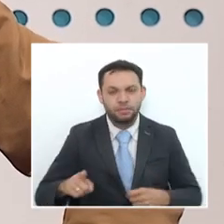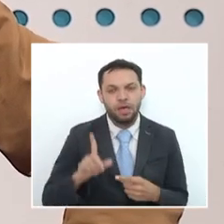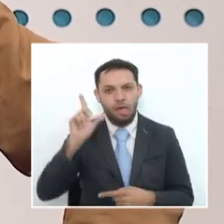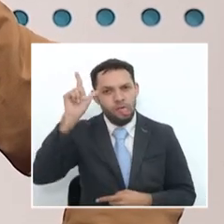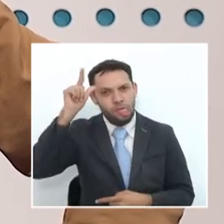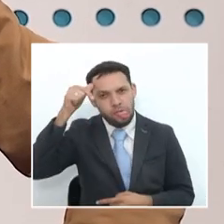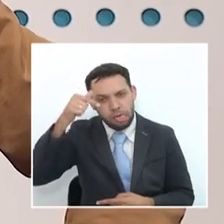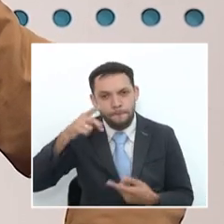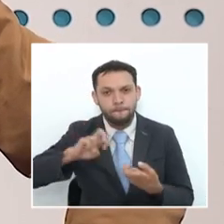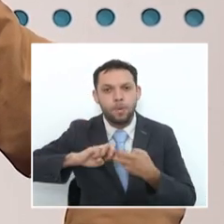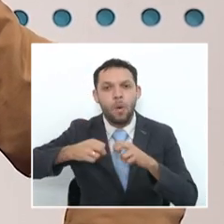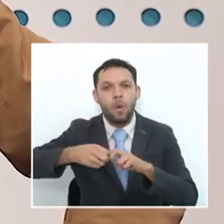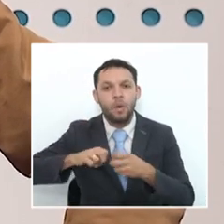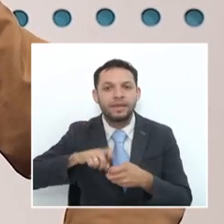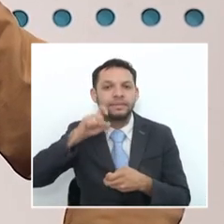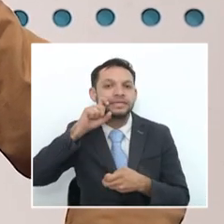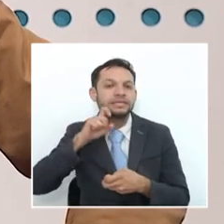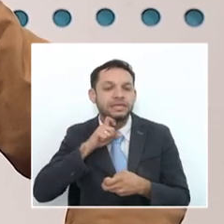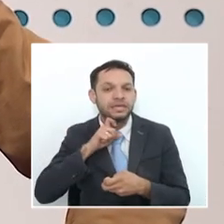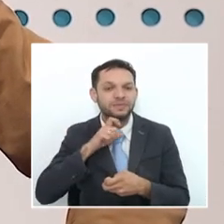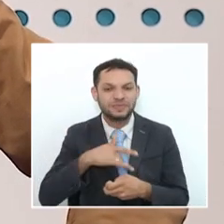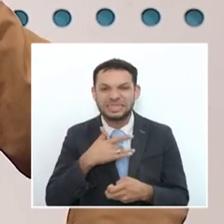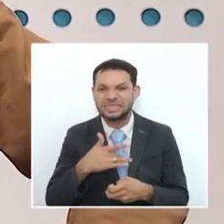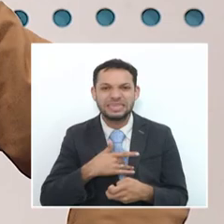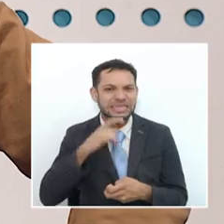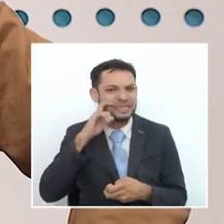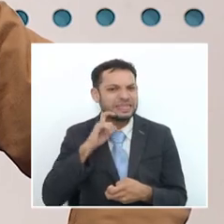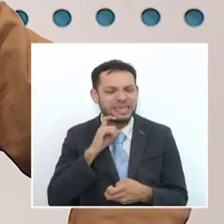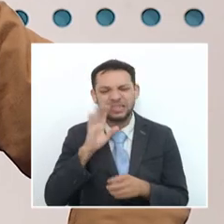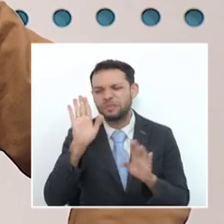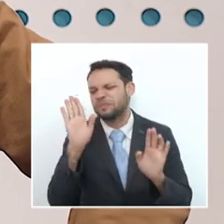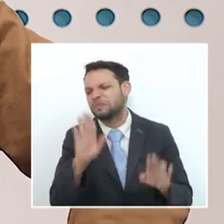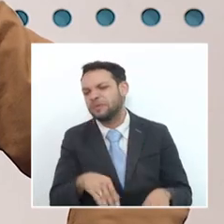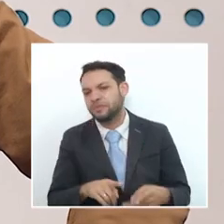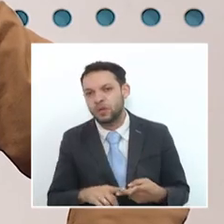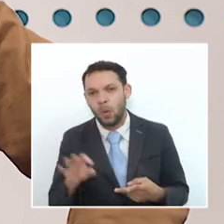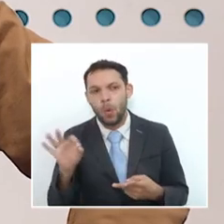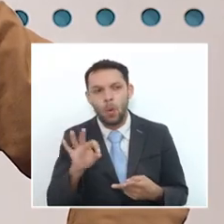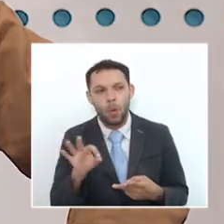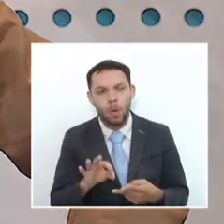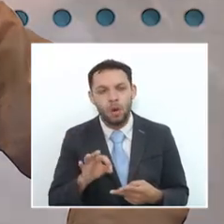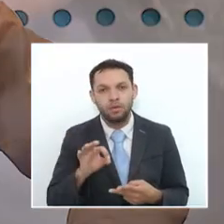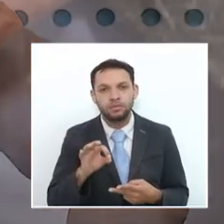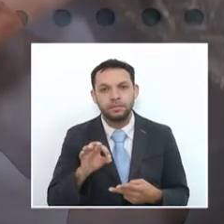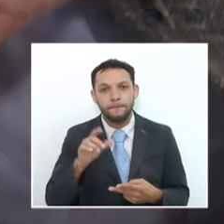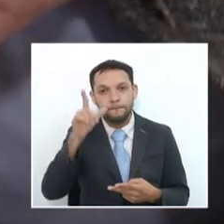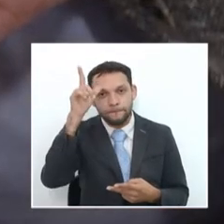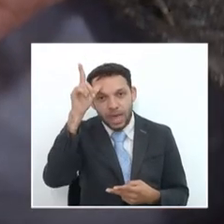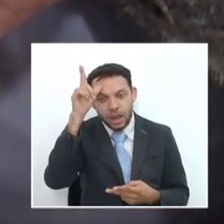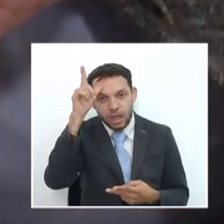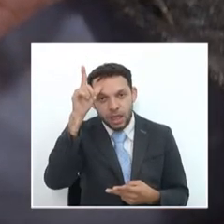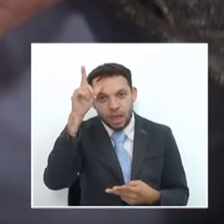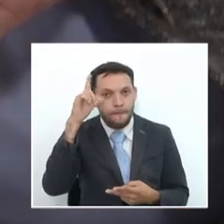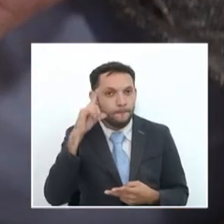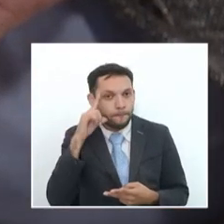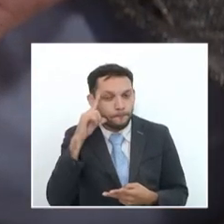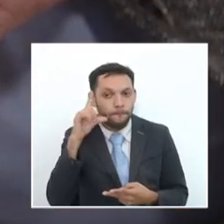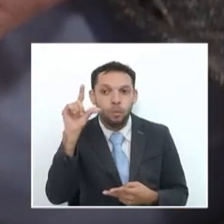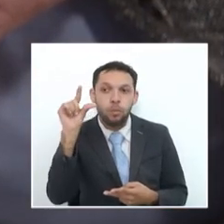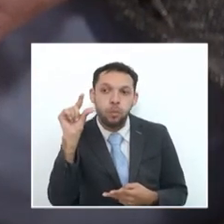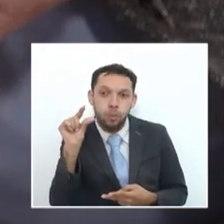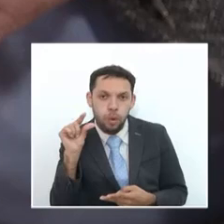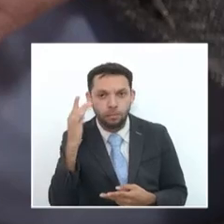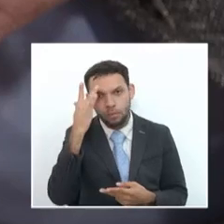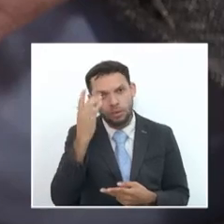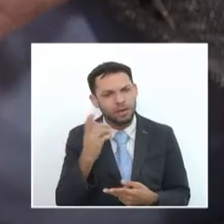disfunción eréctil, pérdida de la sexualidad o disminución del tamaño de los órganos sexuales? ¿Le echarían agua bendita a